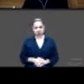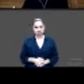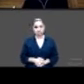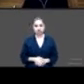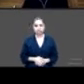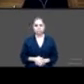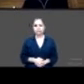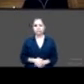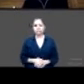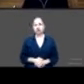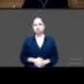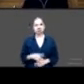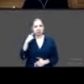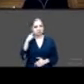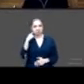¿No?